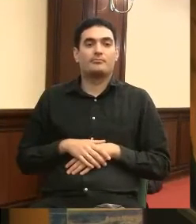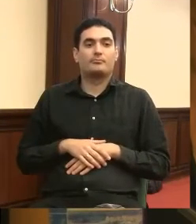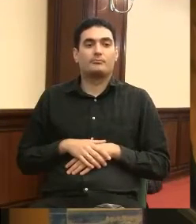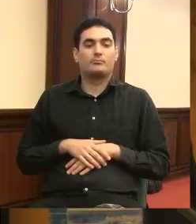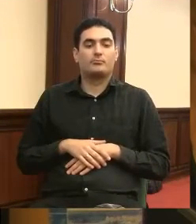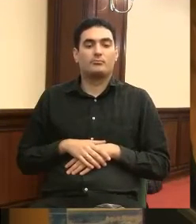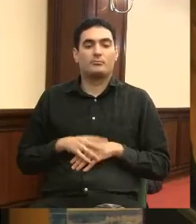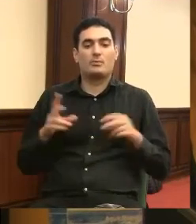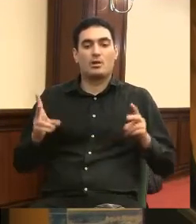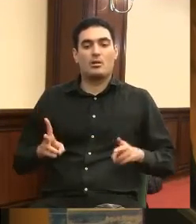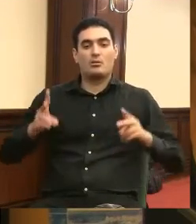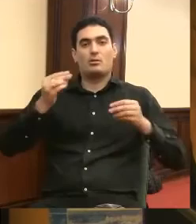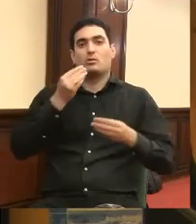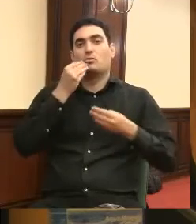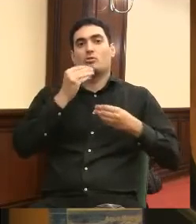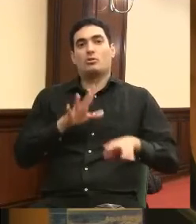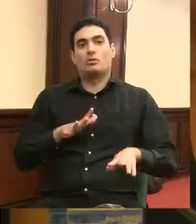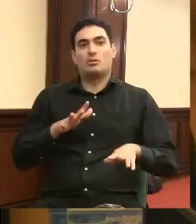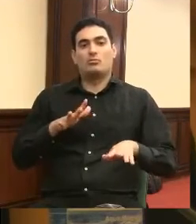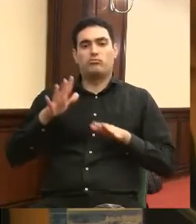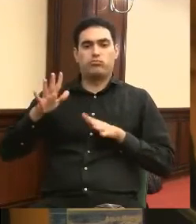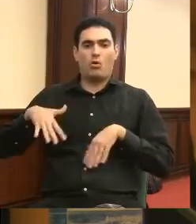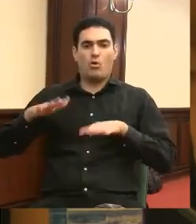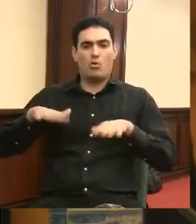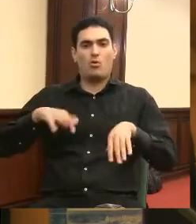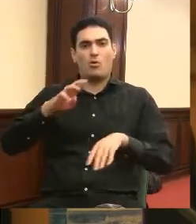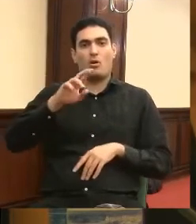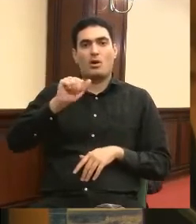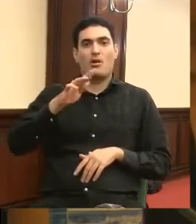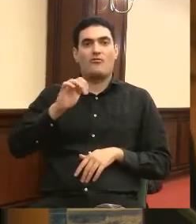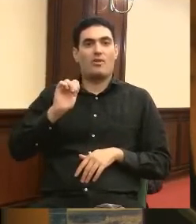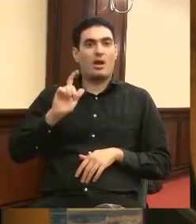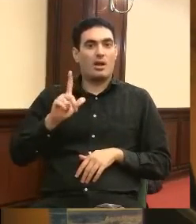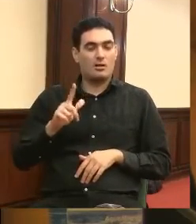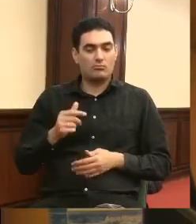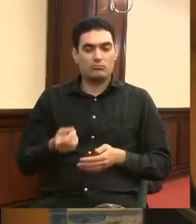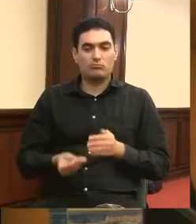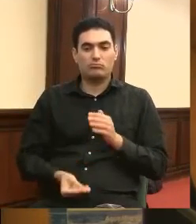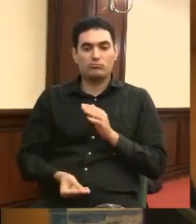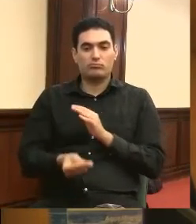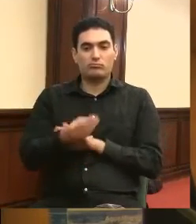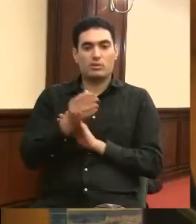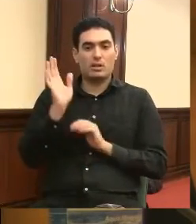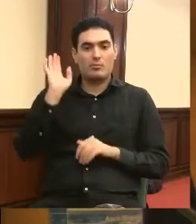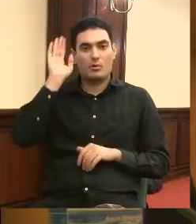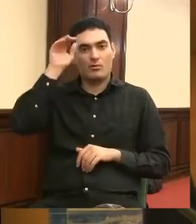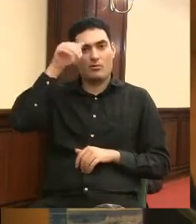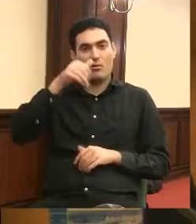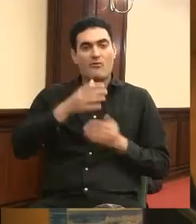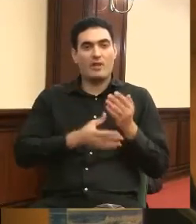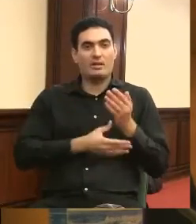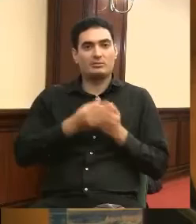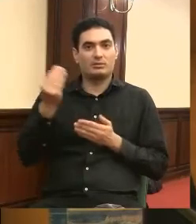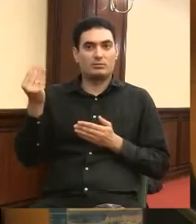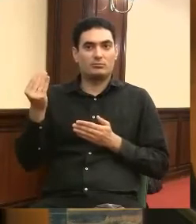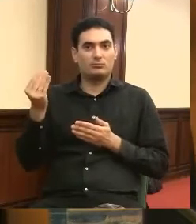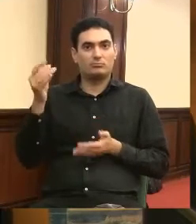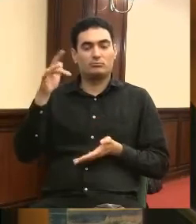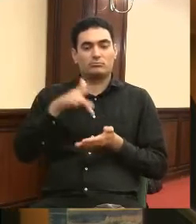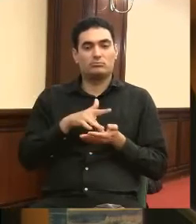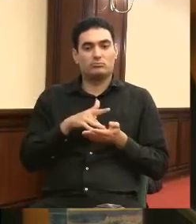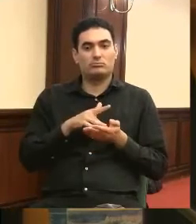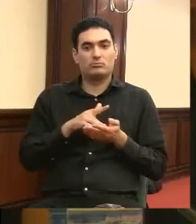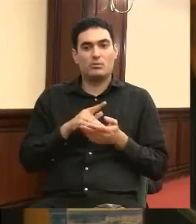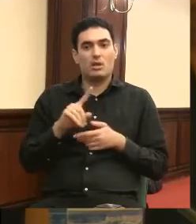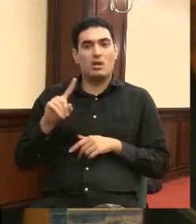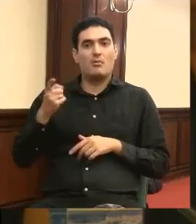aquel capítulo de la historia del levantamiento de Rafael de Riego, el nacimiento del republicanismo federalista, la llegada de